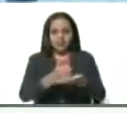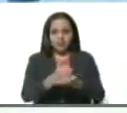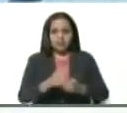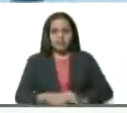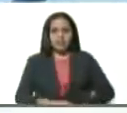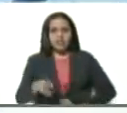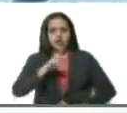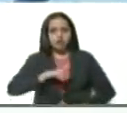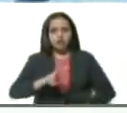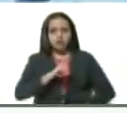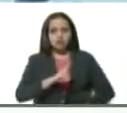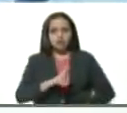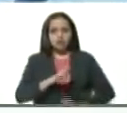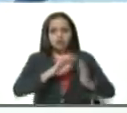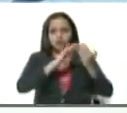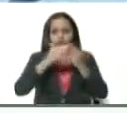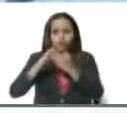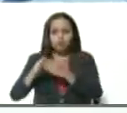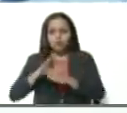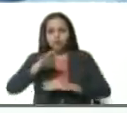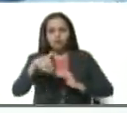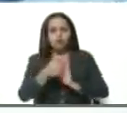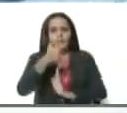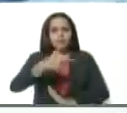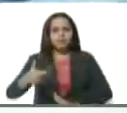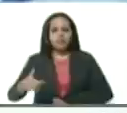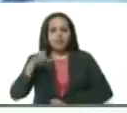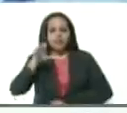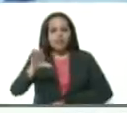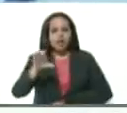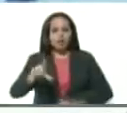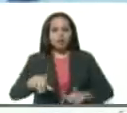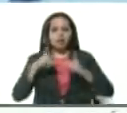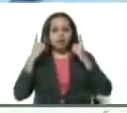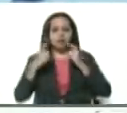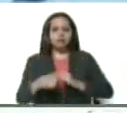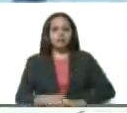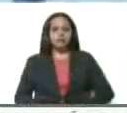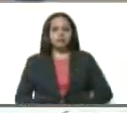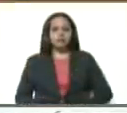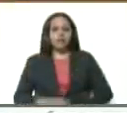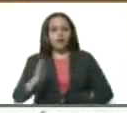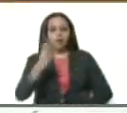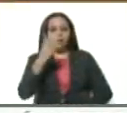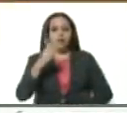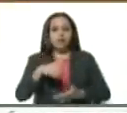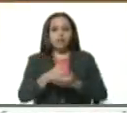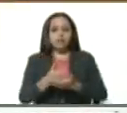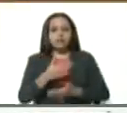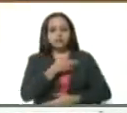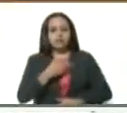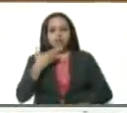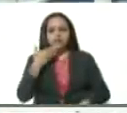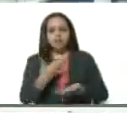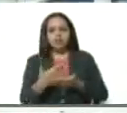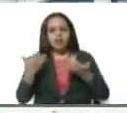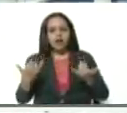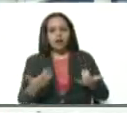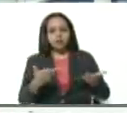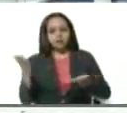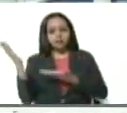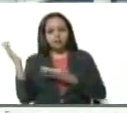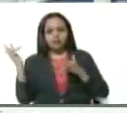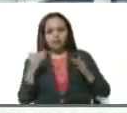de uso común para todos los habitantes del estado. Con la cuarta farmacia le digamos, presidente, agradecido. Quiero dar el pase al